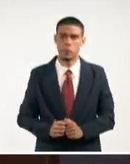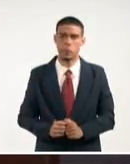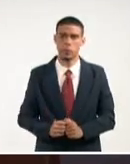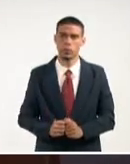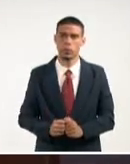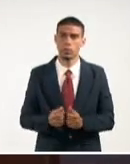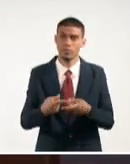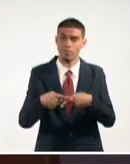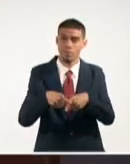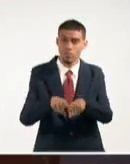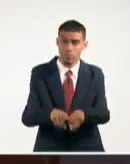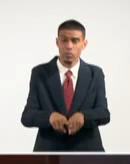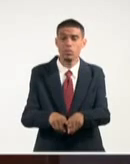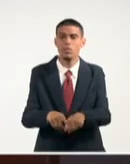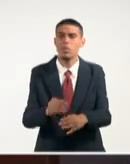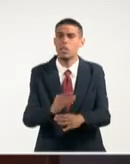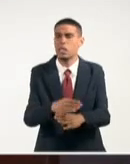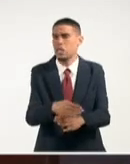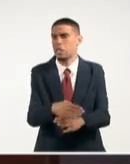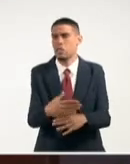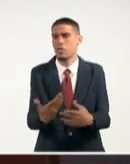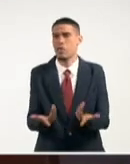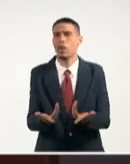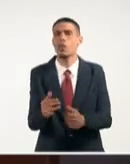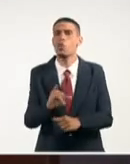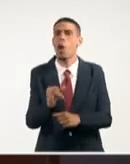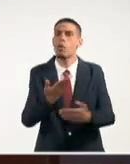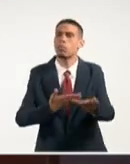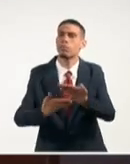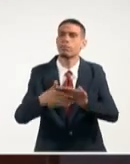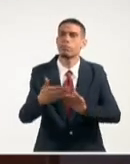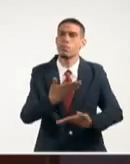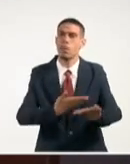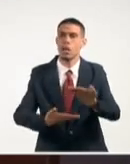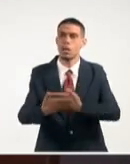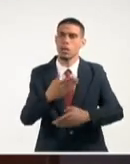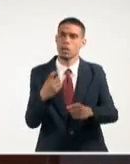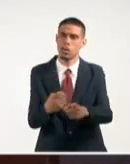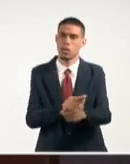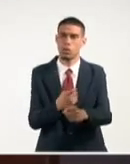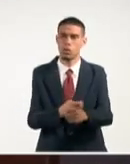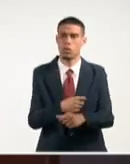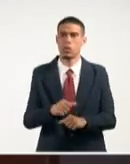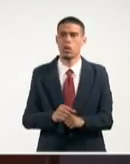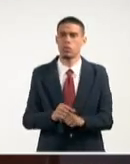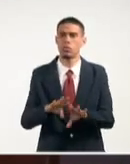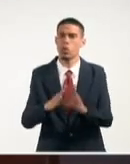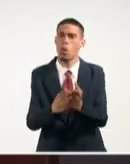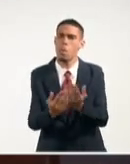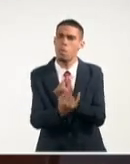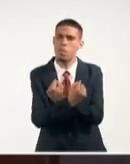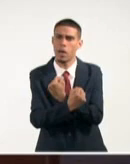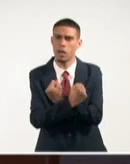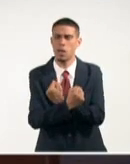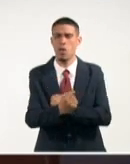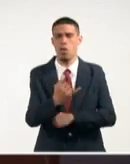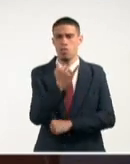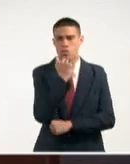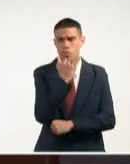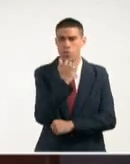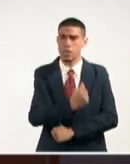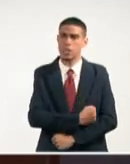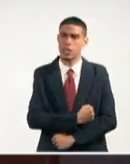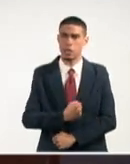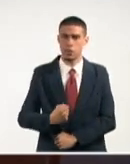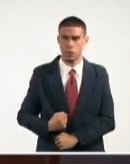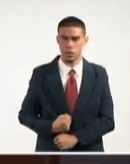unidad significa compartir el combate, los riesgos, los sacrificios,